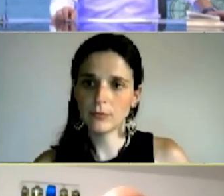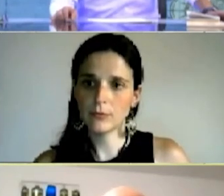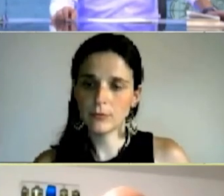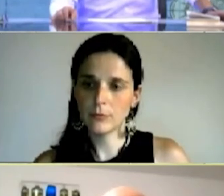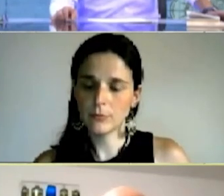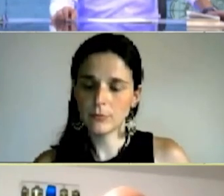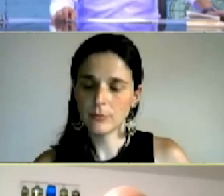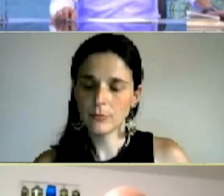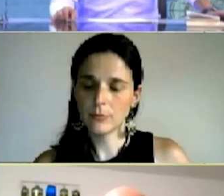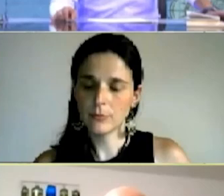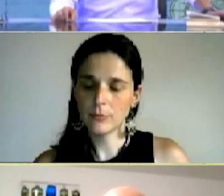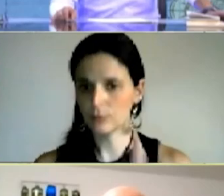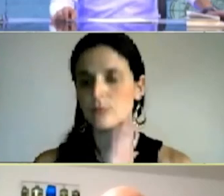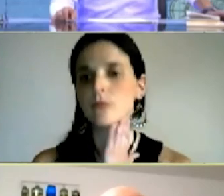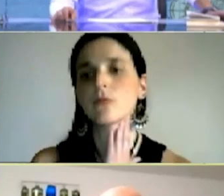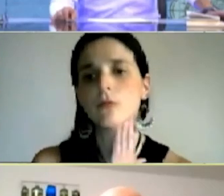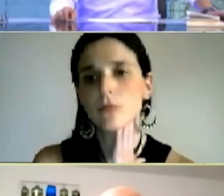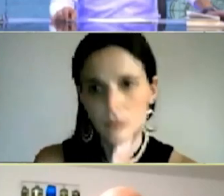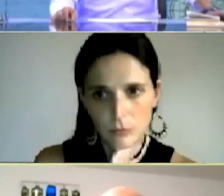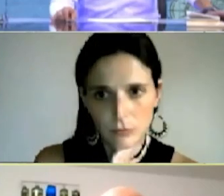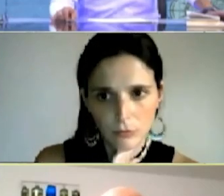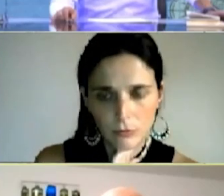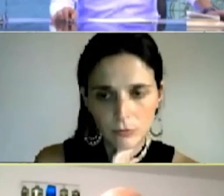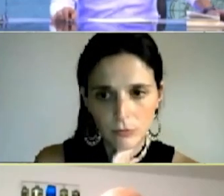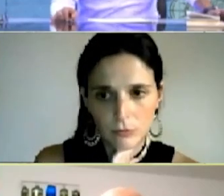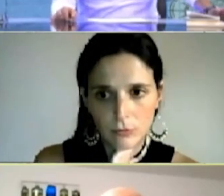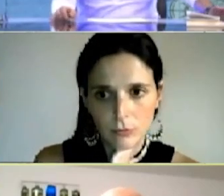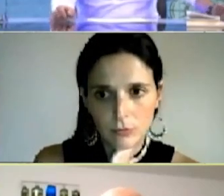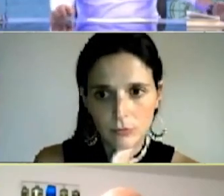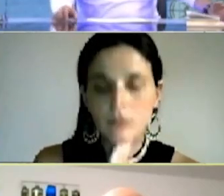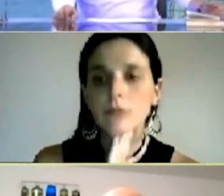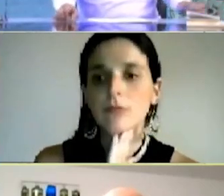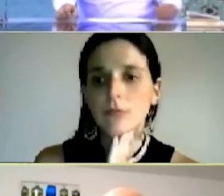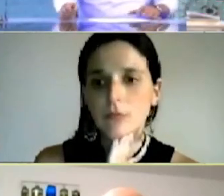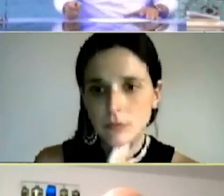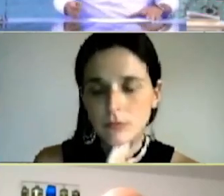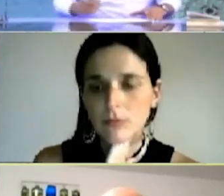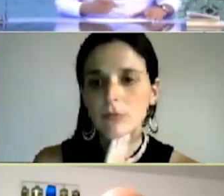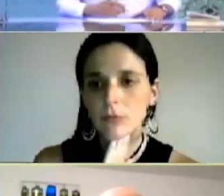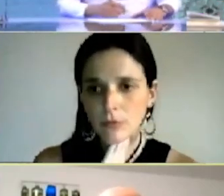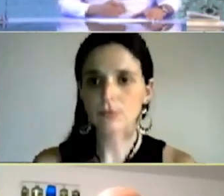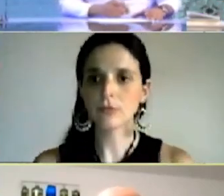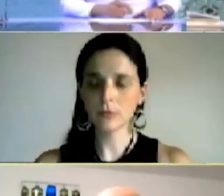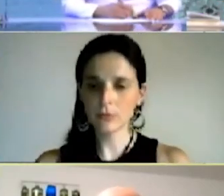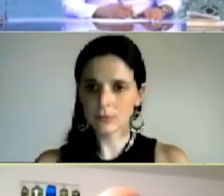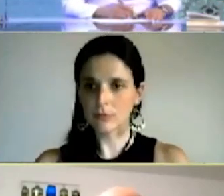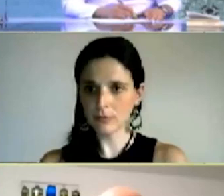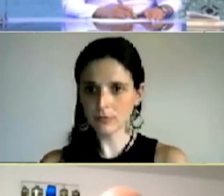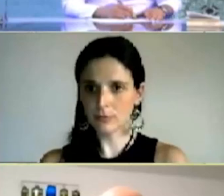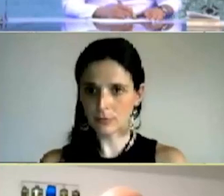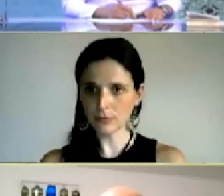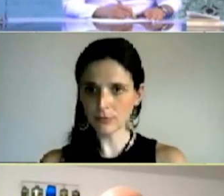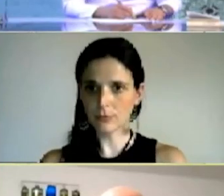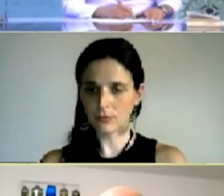por ahí teníamos, a ver si podemos ver la imagen de Lisa Kena, la embajadora de Estados Unidos. Creo que es un dato también que siempre que hay este tipo de golpes,